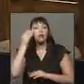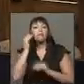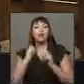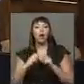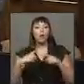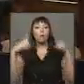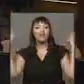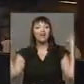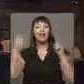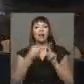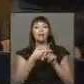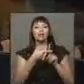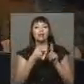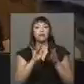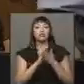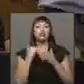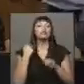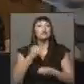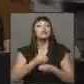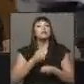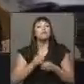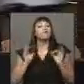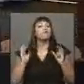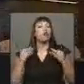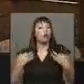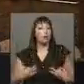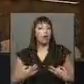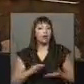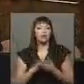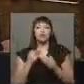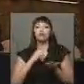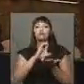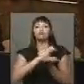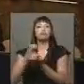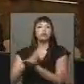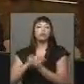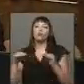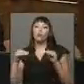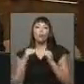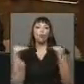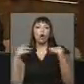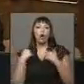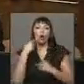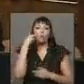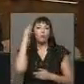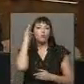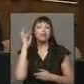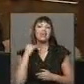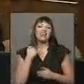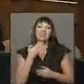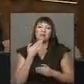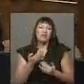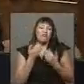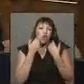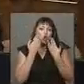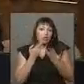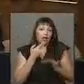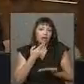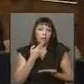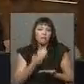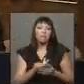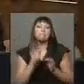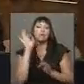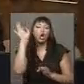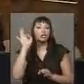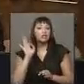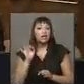su participación en el empleo formal y que éstas ganen lo mismo que sus pares varones, terminar con el vergonzante porcentaje de